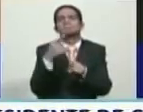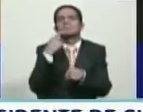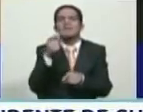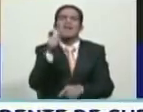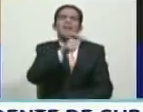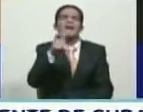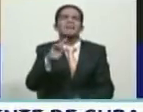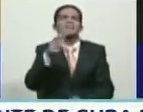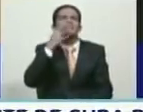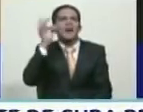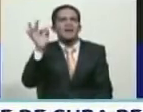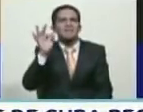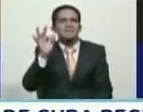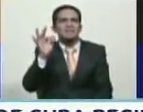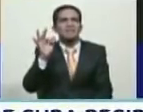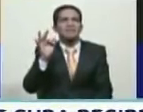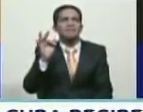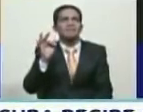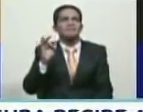franceses,